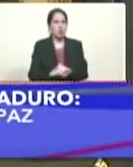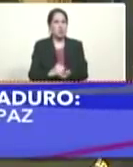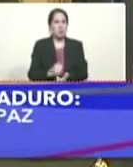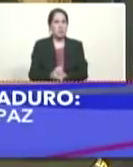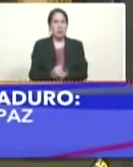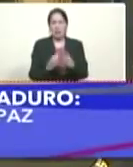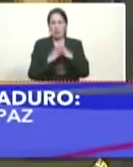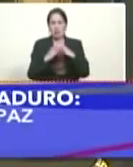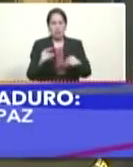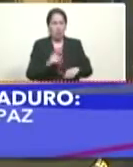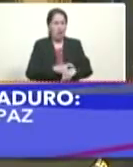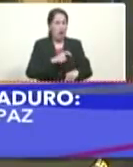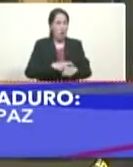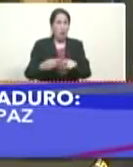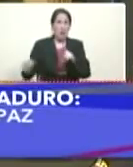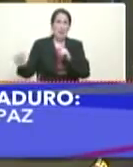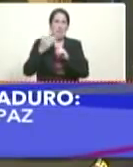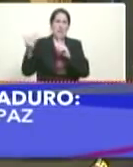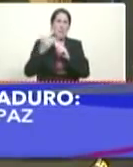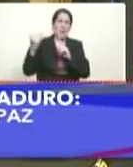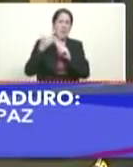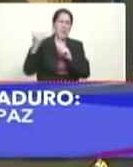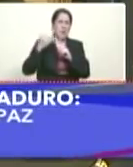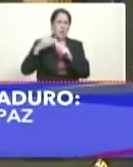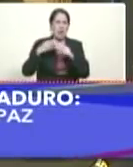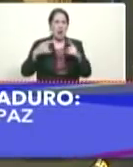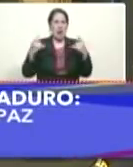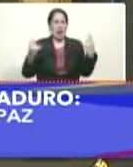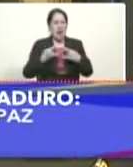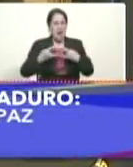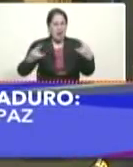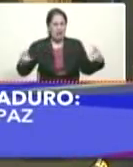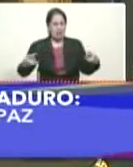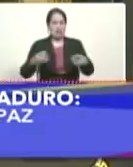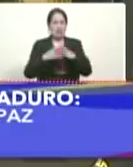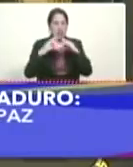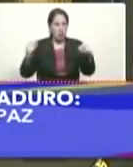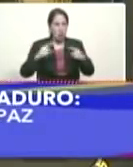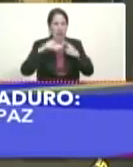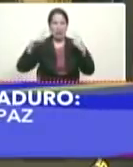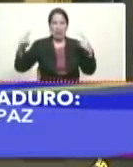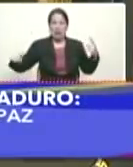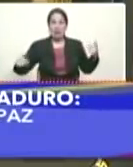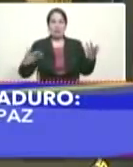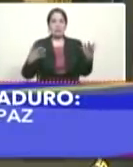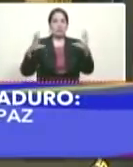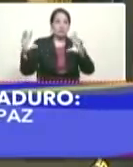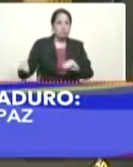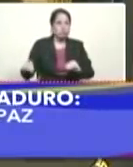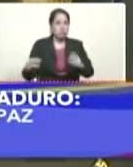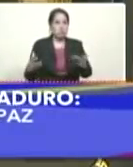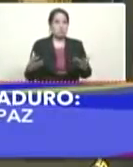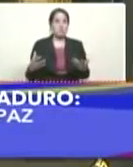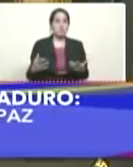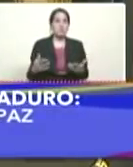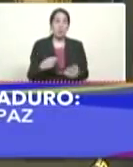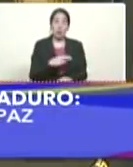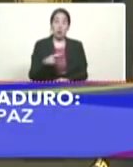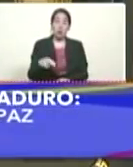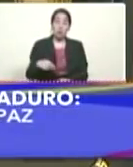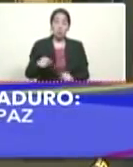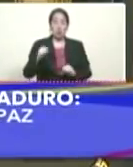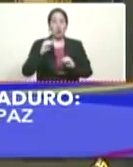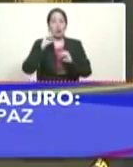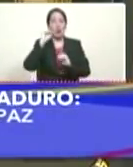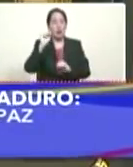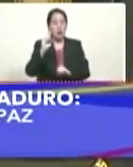a toda hora nos estaban sacando las líneas pero ya nosotros tenemos capacidad de defensa por eso dije hemos tenido una gran victoria